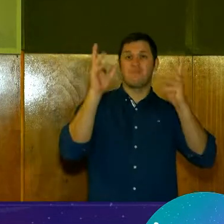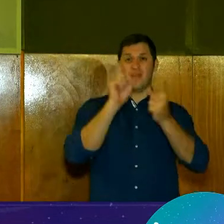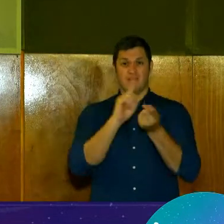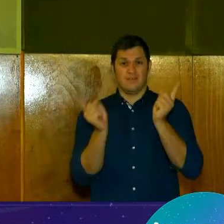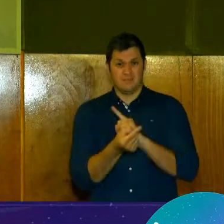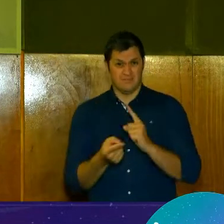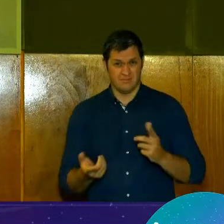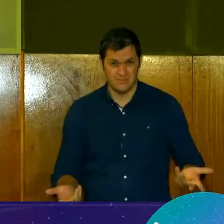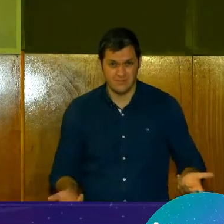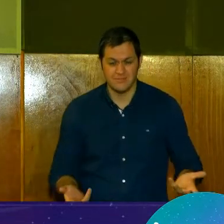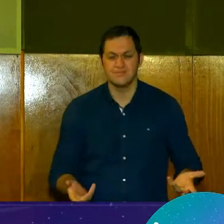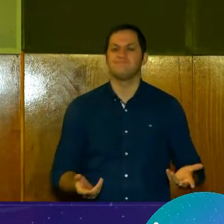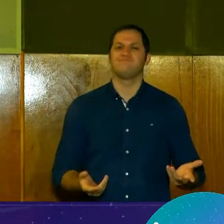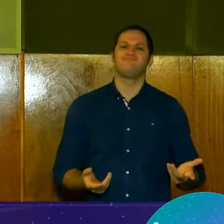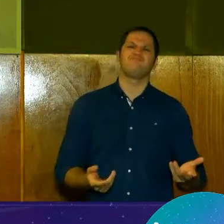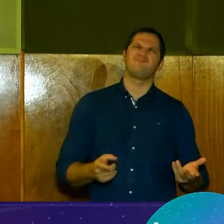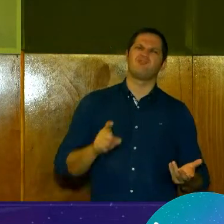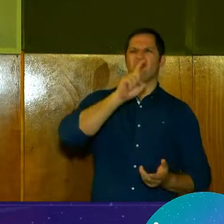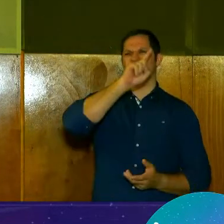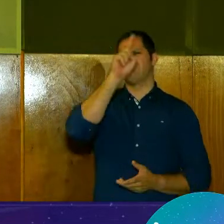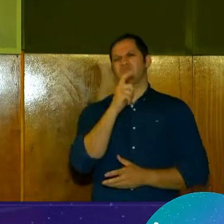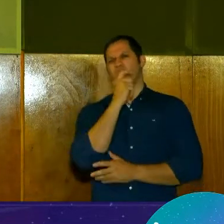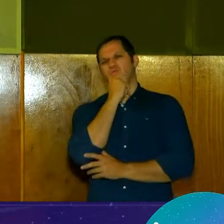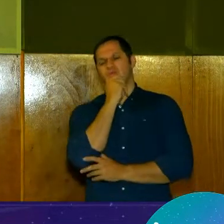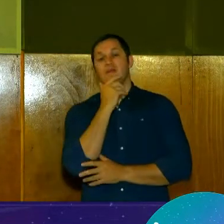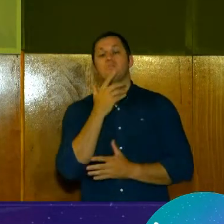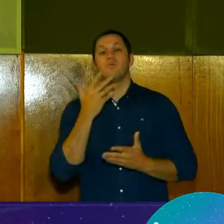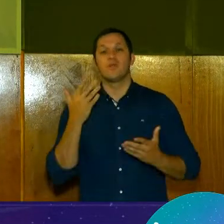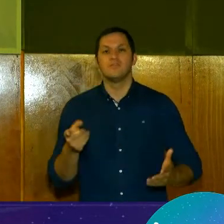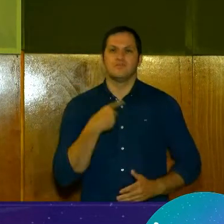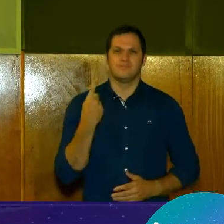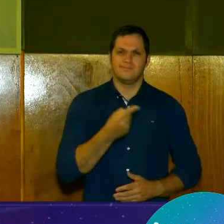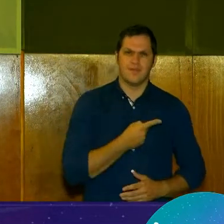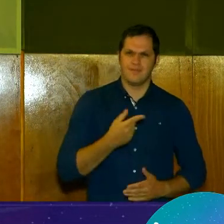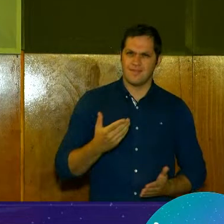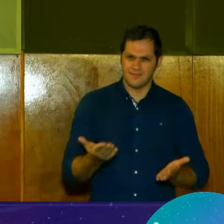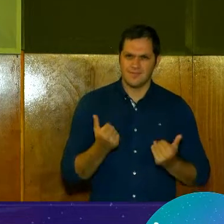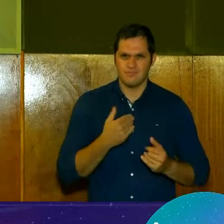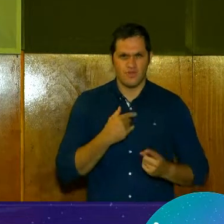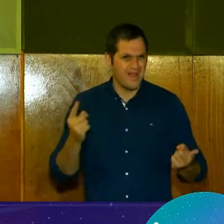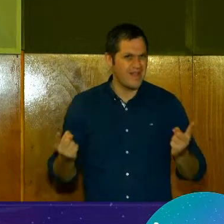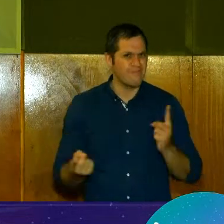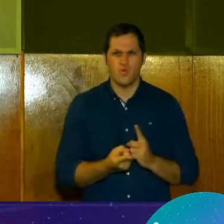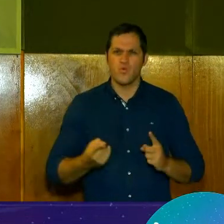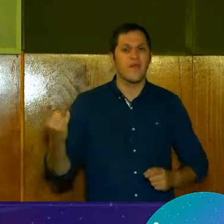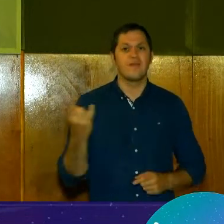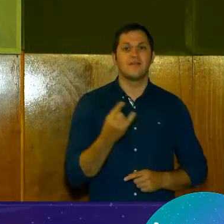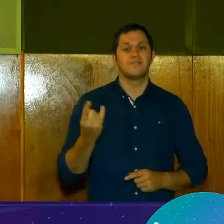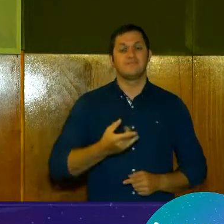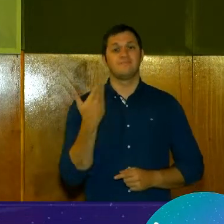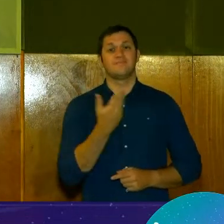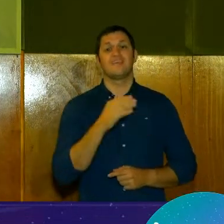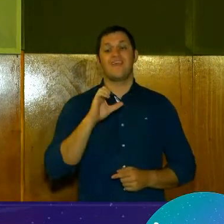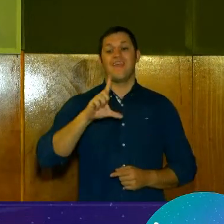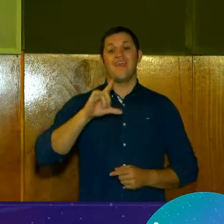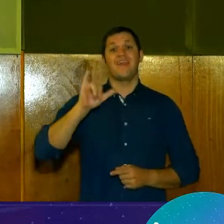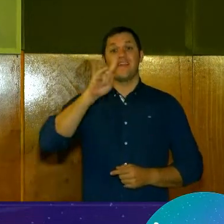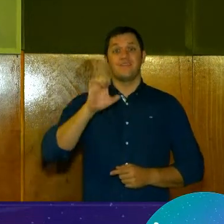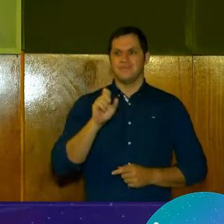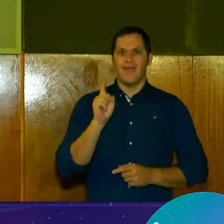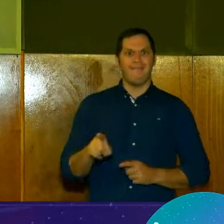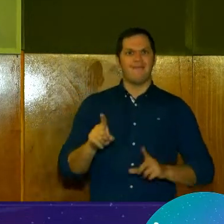cuidarlo de no dar el valor de verdad que tiene incluso algunas personas cuestiones del cambio climático entonces de verdad que se quiere